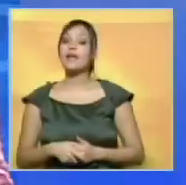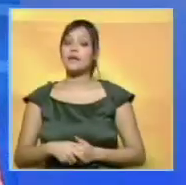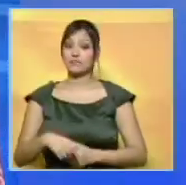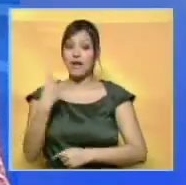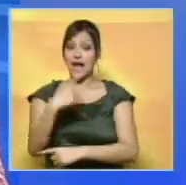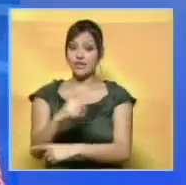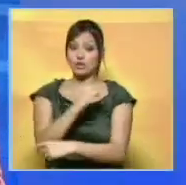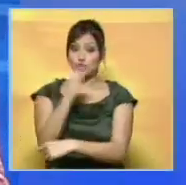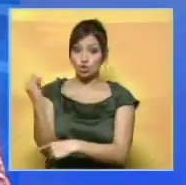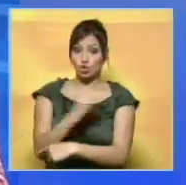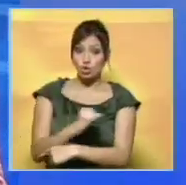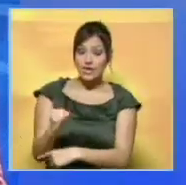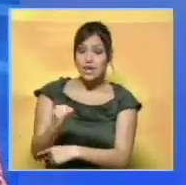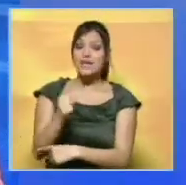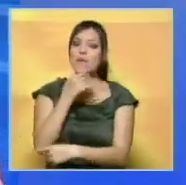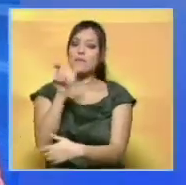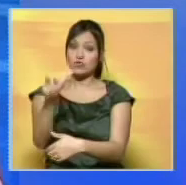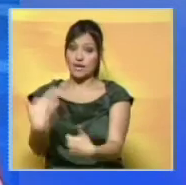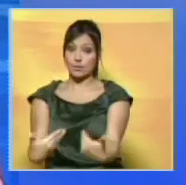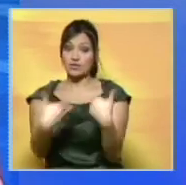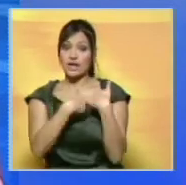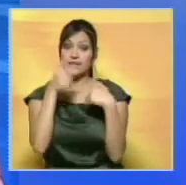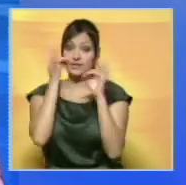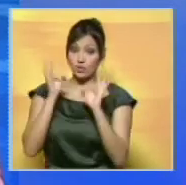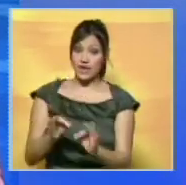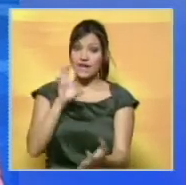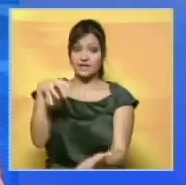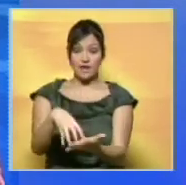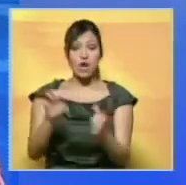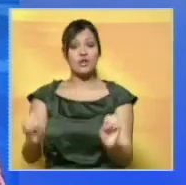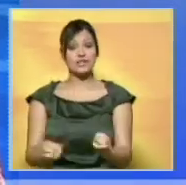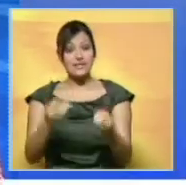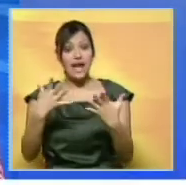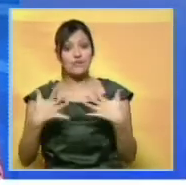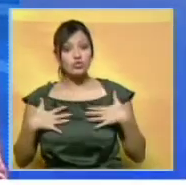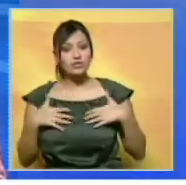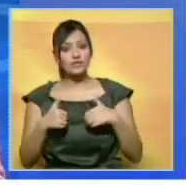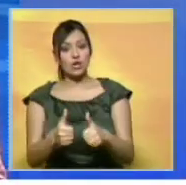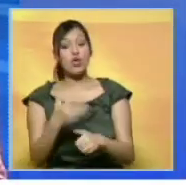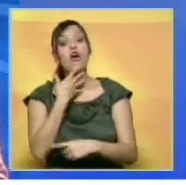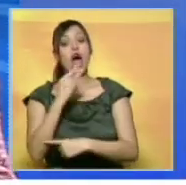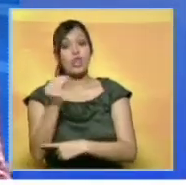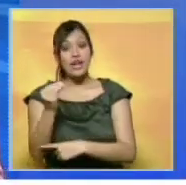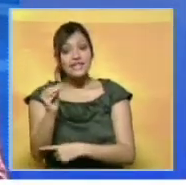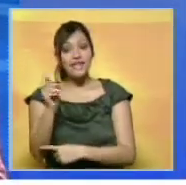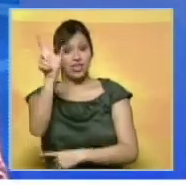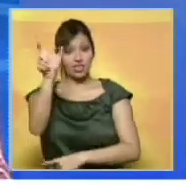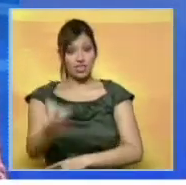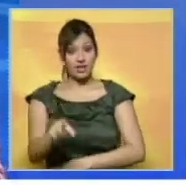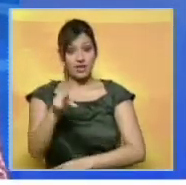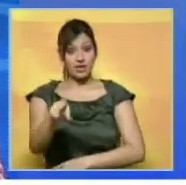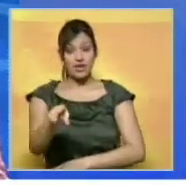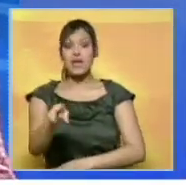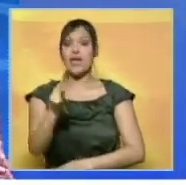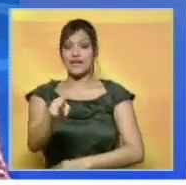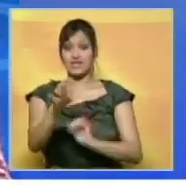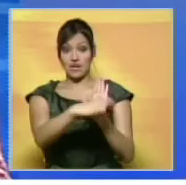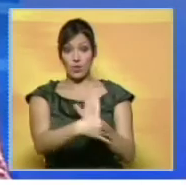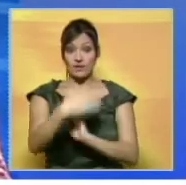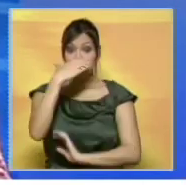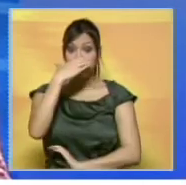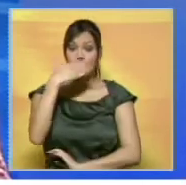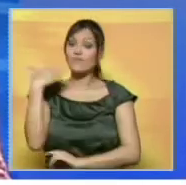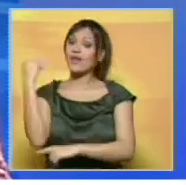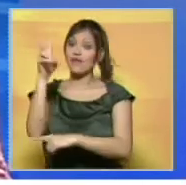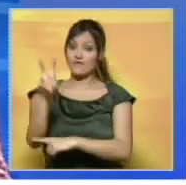En el estado Zulia, los organismos de seguridad del estado lograron rescatar sano y salvo al adolescente Donato Bevilacqua, quien fue secuestrado el